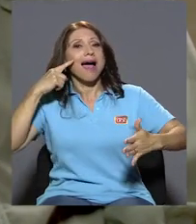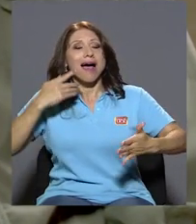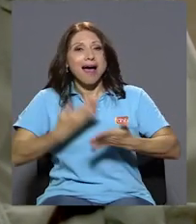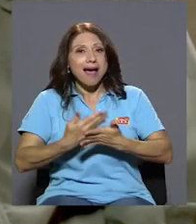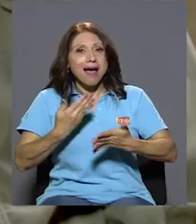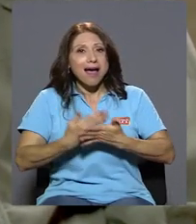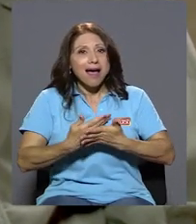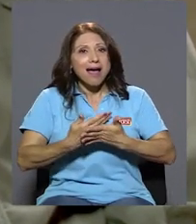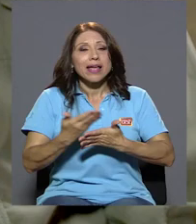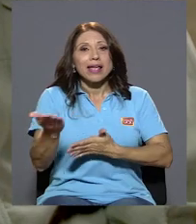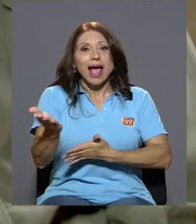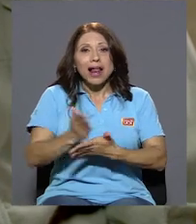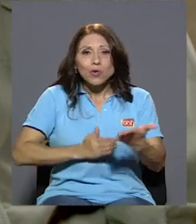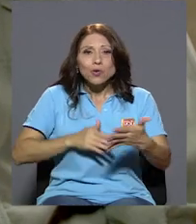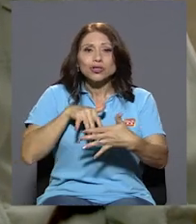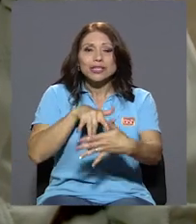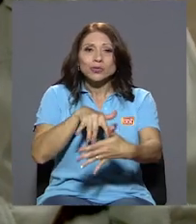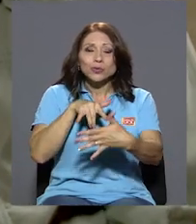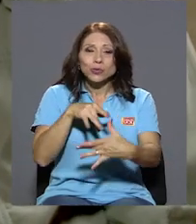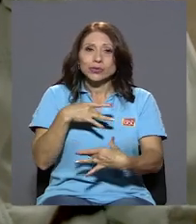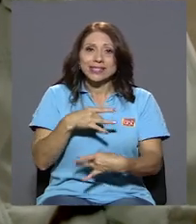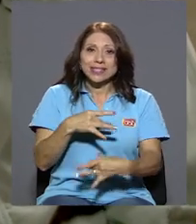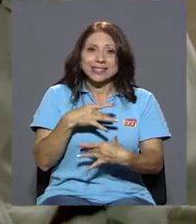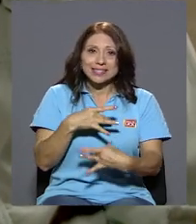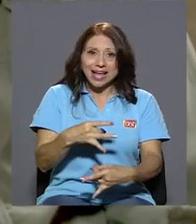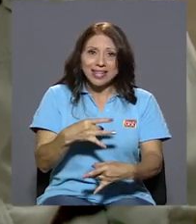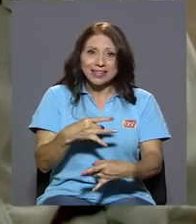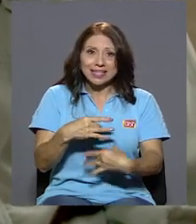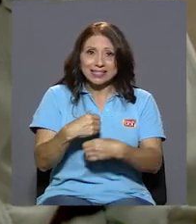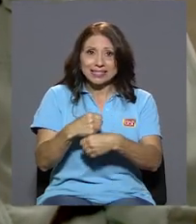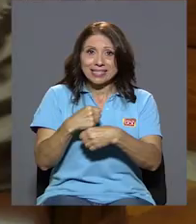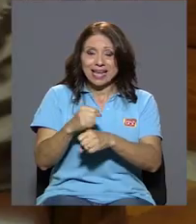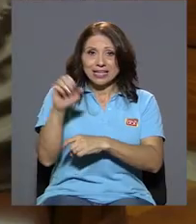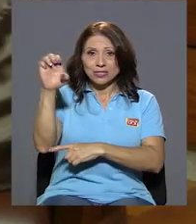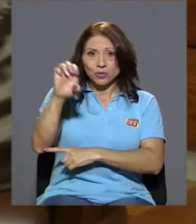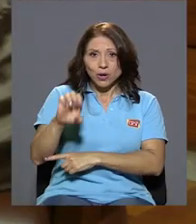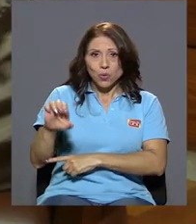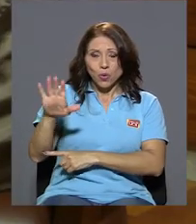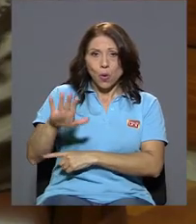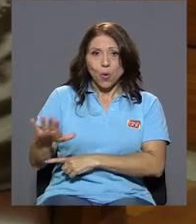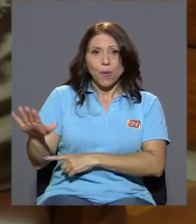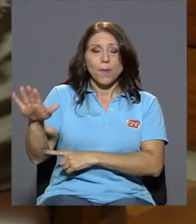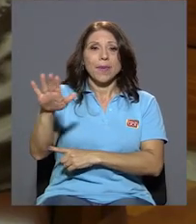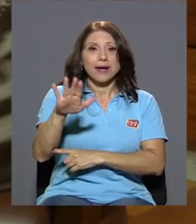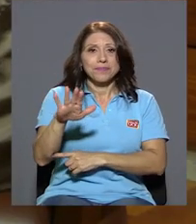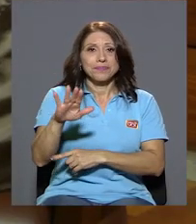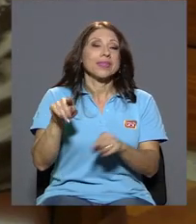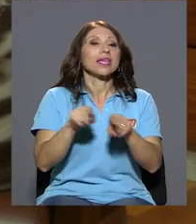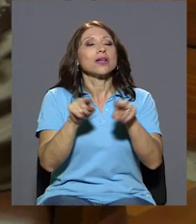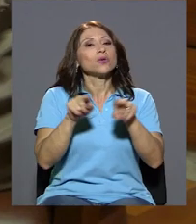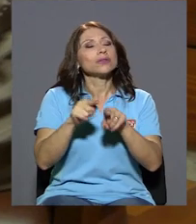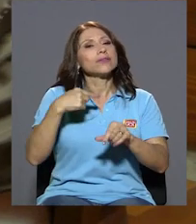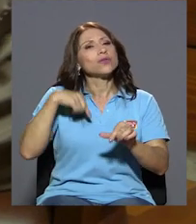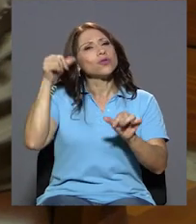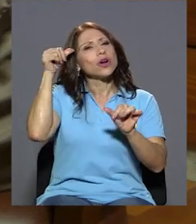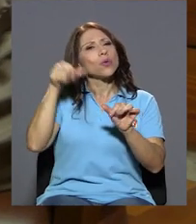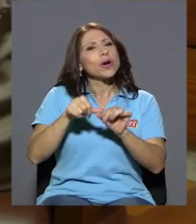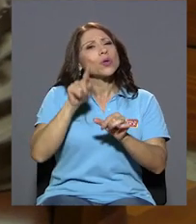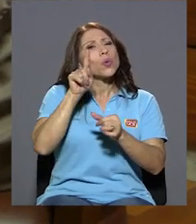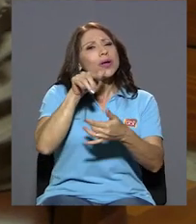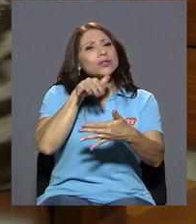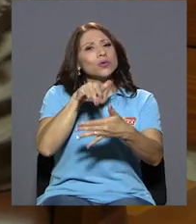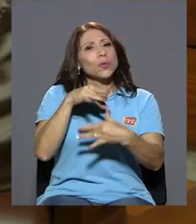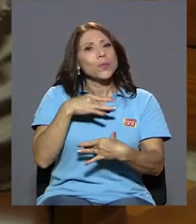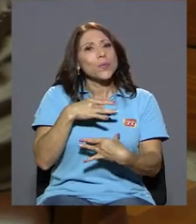demostrado y hay algunos estudios interesantes que se han hecho en europa inclusive recuerdo